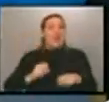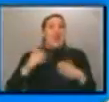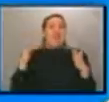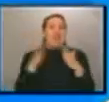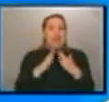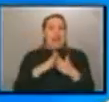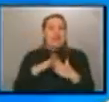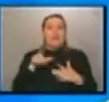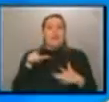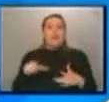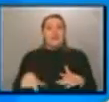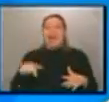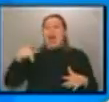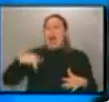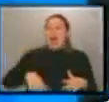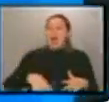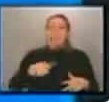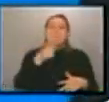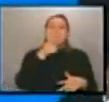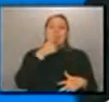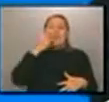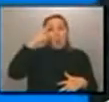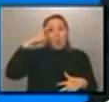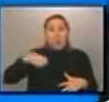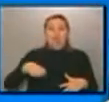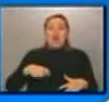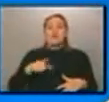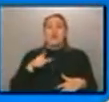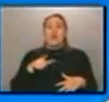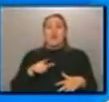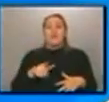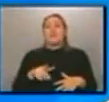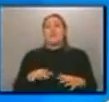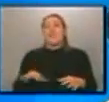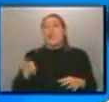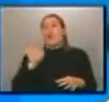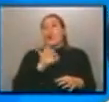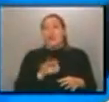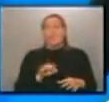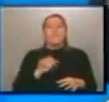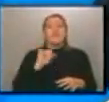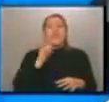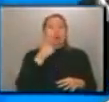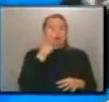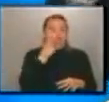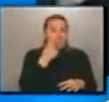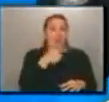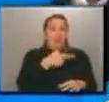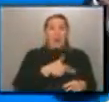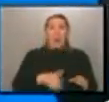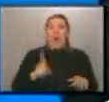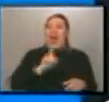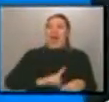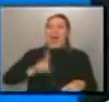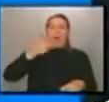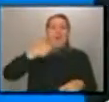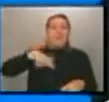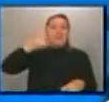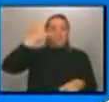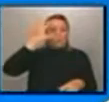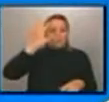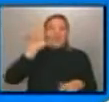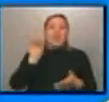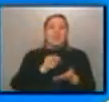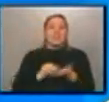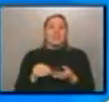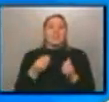Bueno, supongamos todos. Que ahora el juez consigue, o este señor se aviene y sube al despacho, al tercer piso, allí de Comodoro Py.